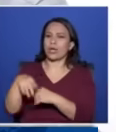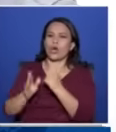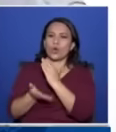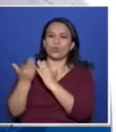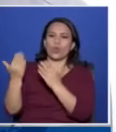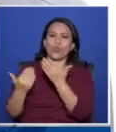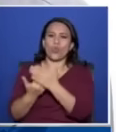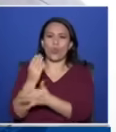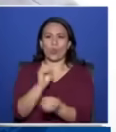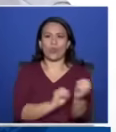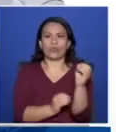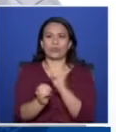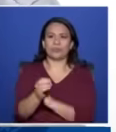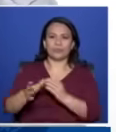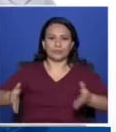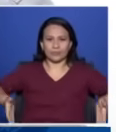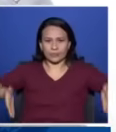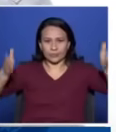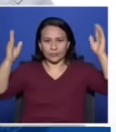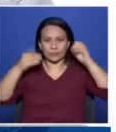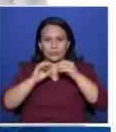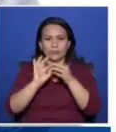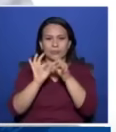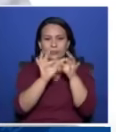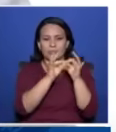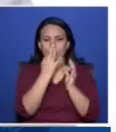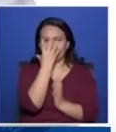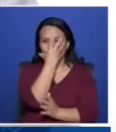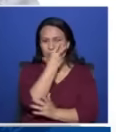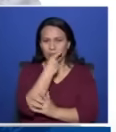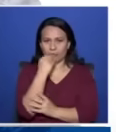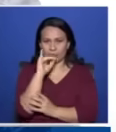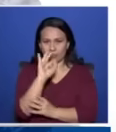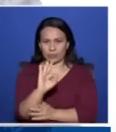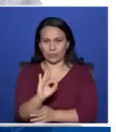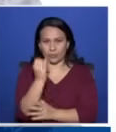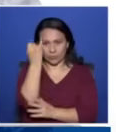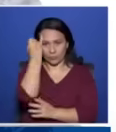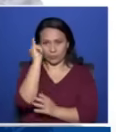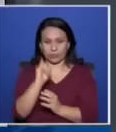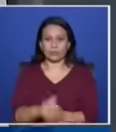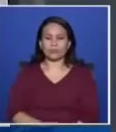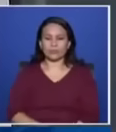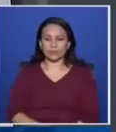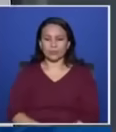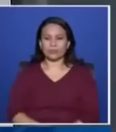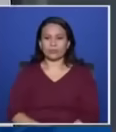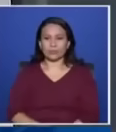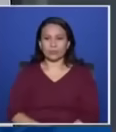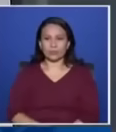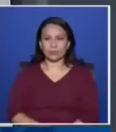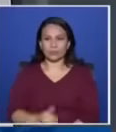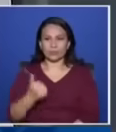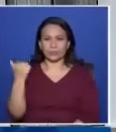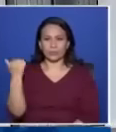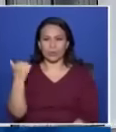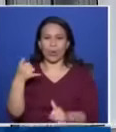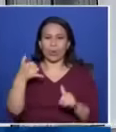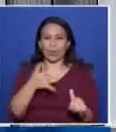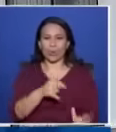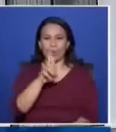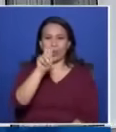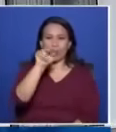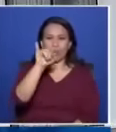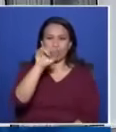de reestructurar el Palacio Municipal es también tener como opción la estructura del Club de la Unión